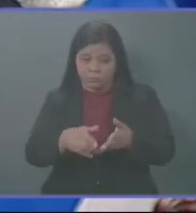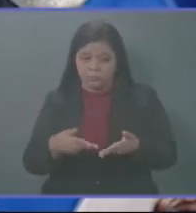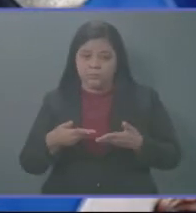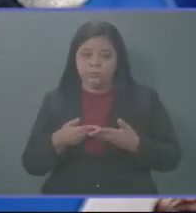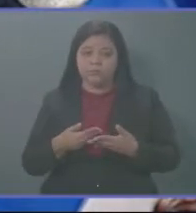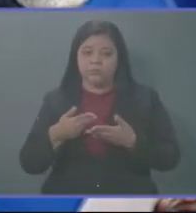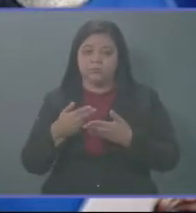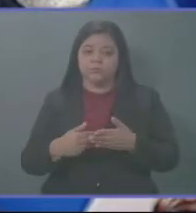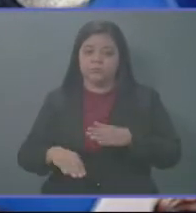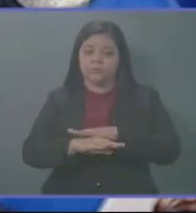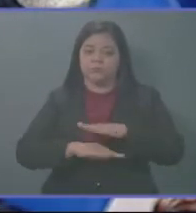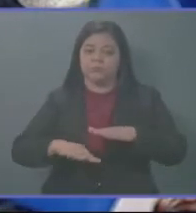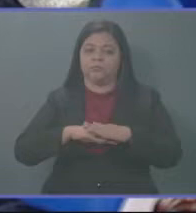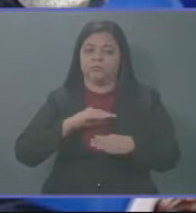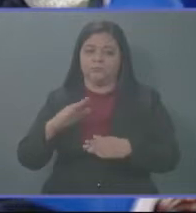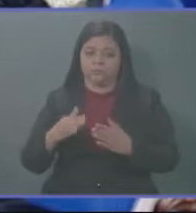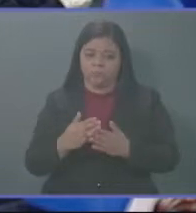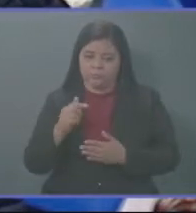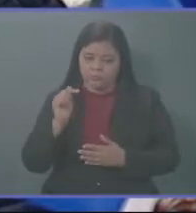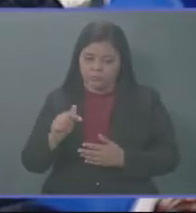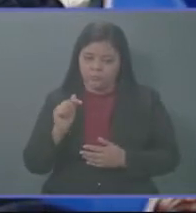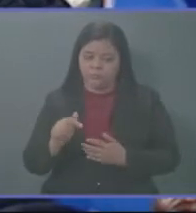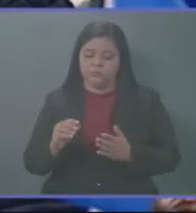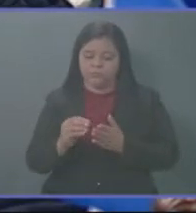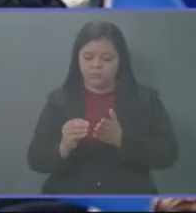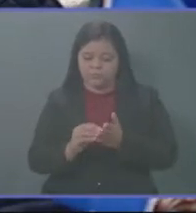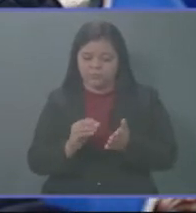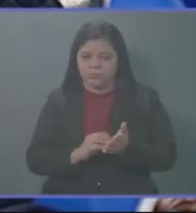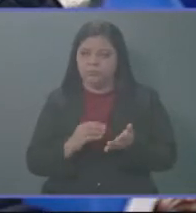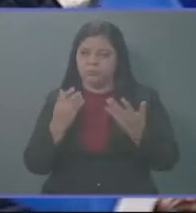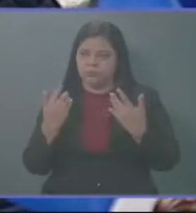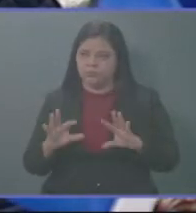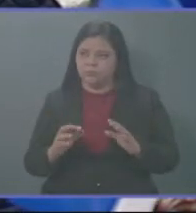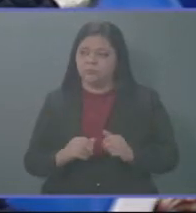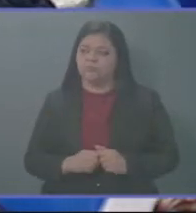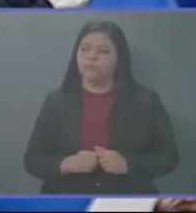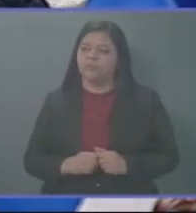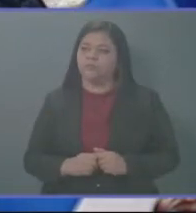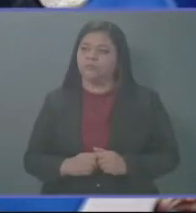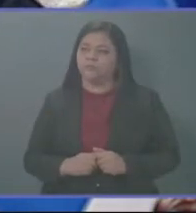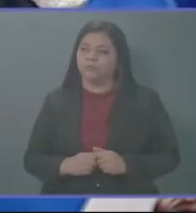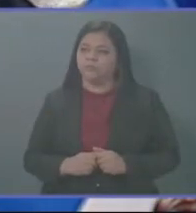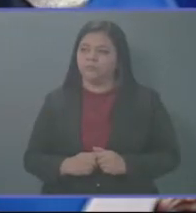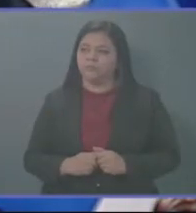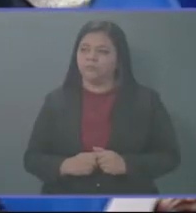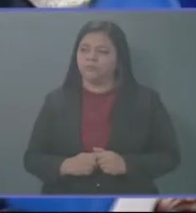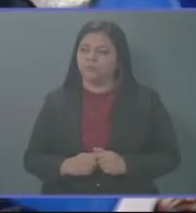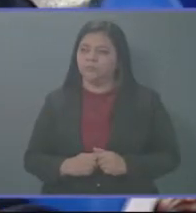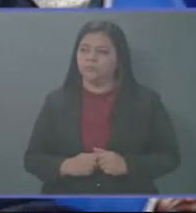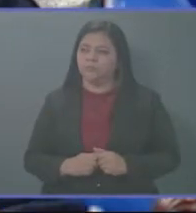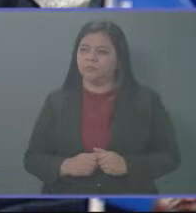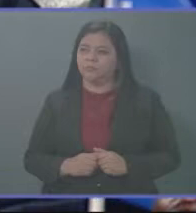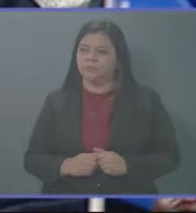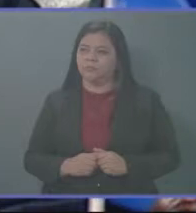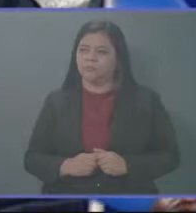libertades fundamentales ahí contenidos, garantizados y resguardados.